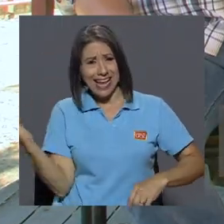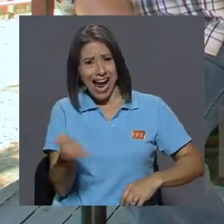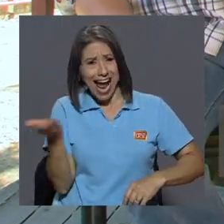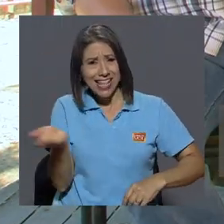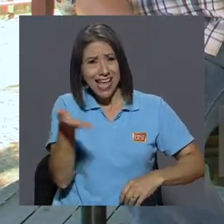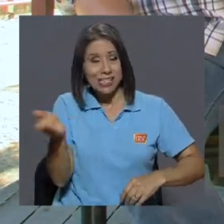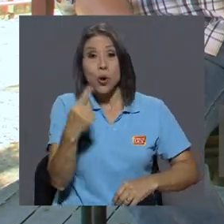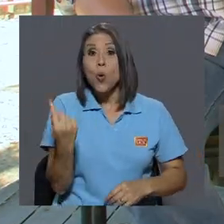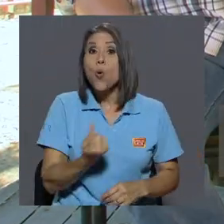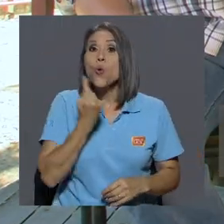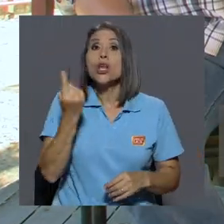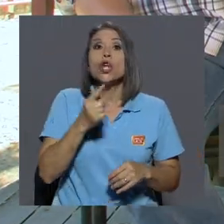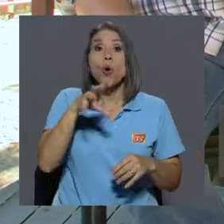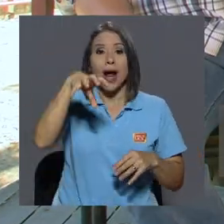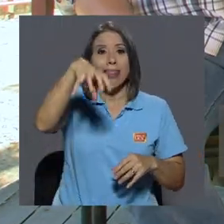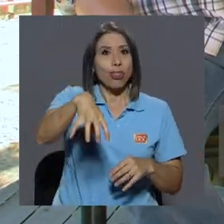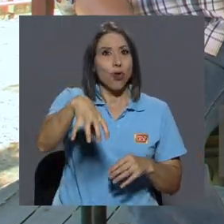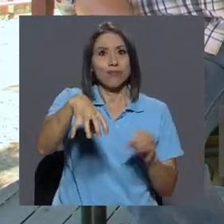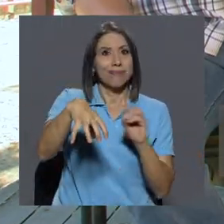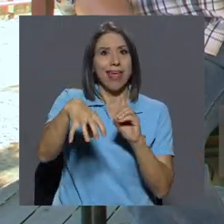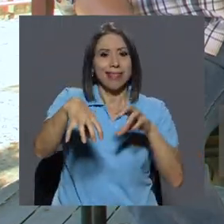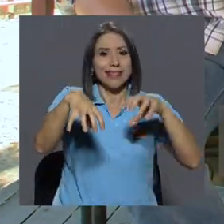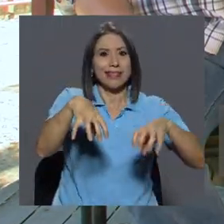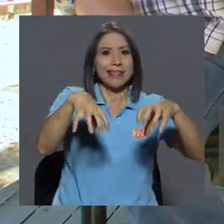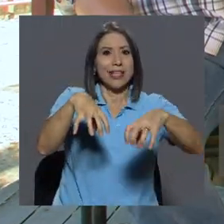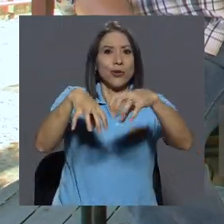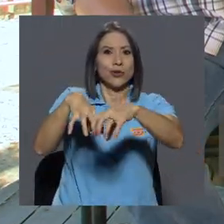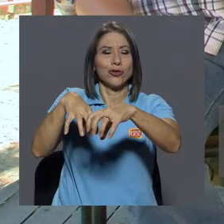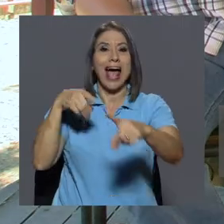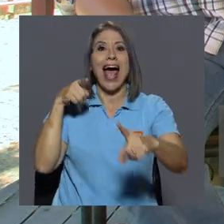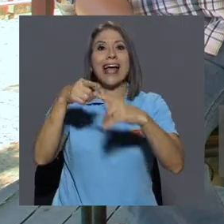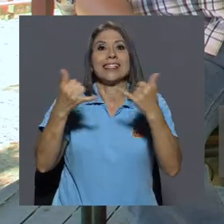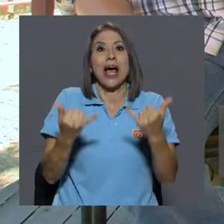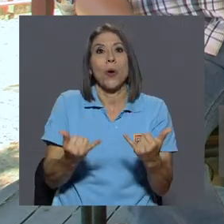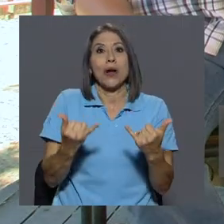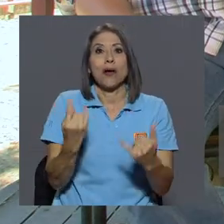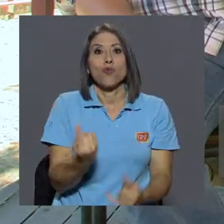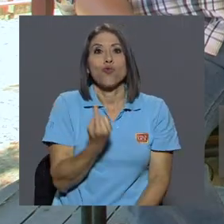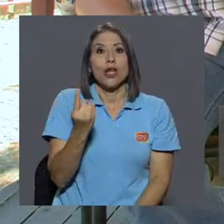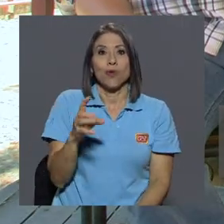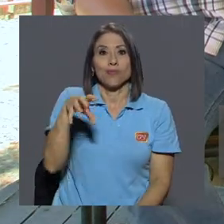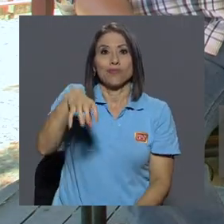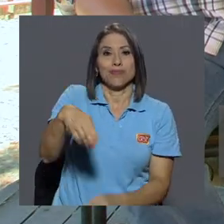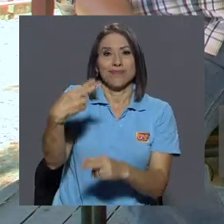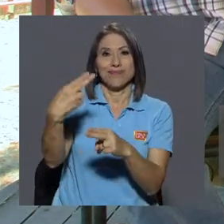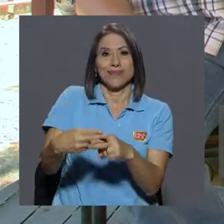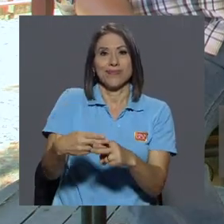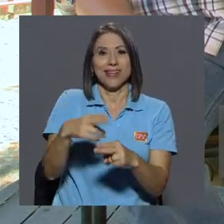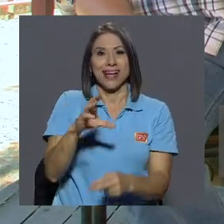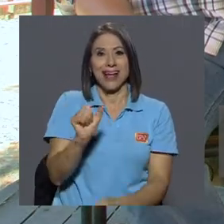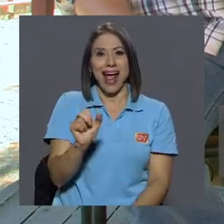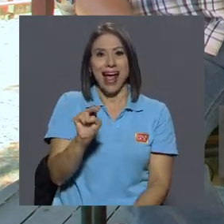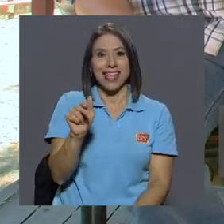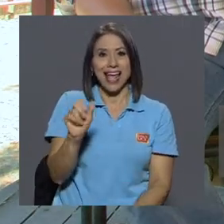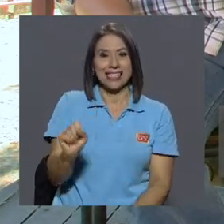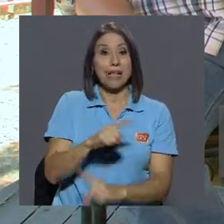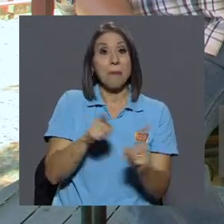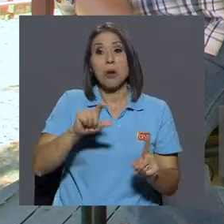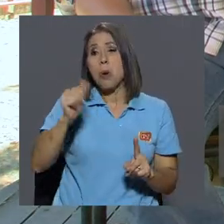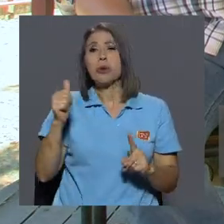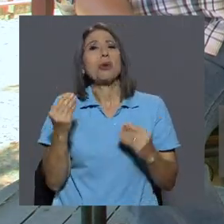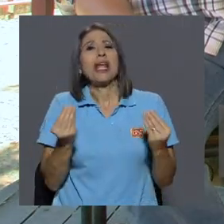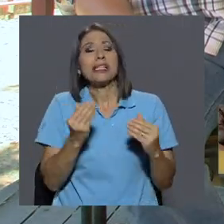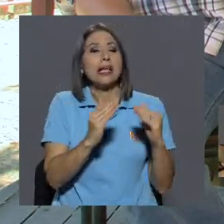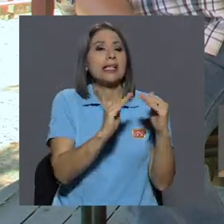tenía distritos. Hasta ahora creo que crearon el distrito único, Cañas. Pero los demás eran